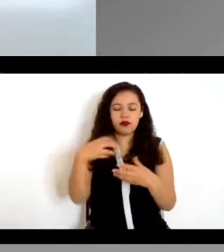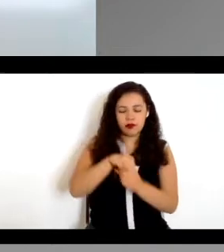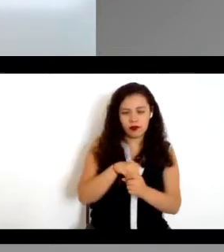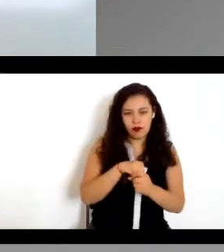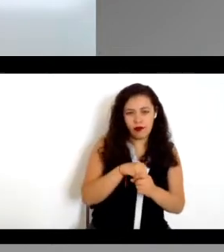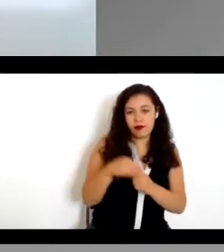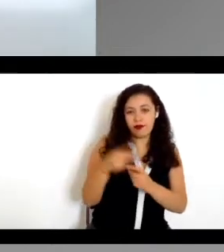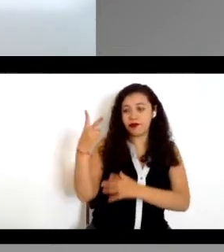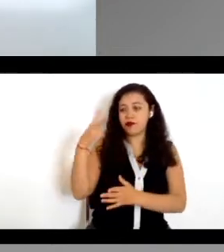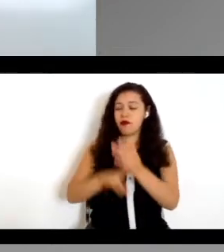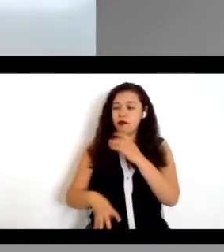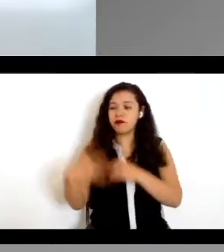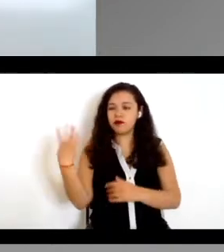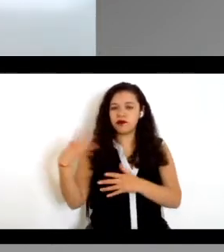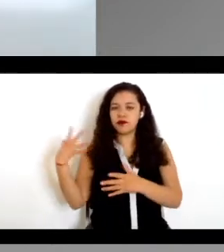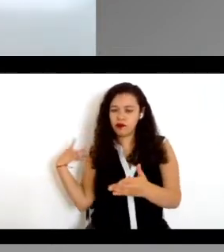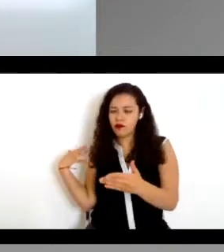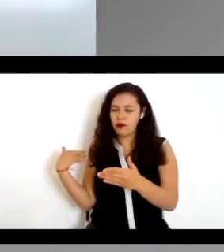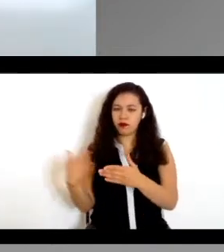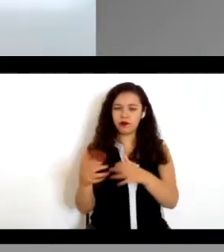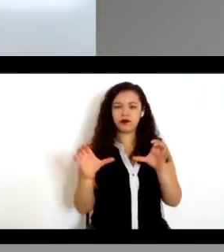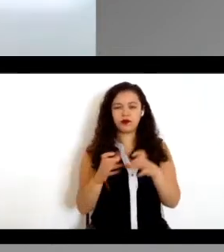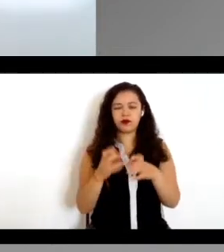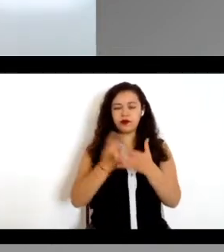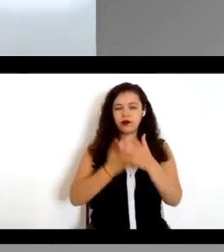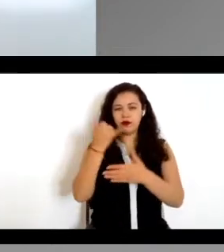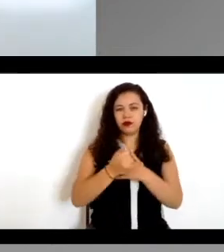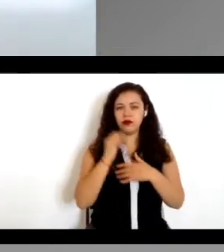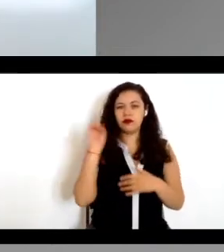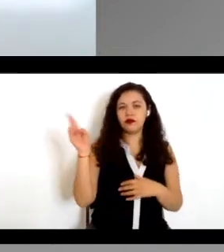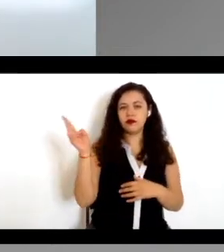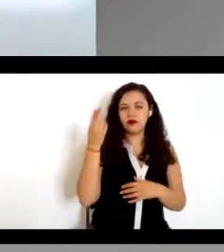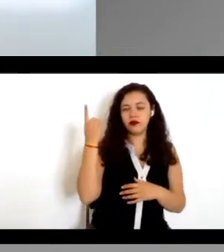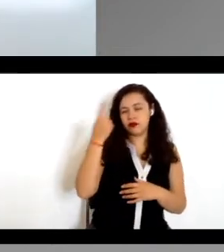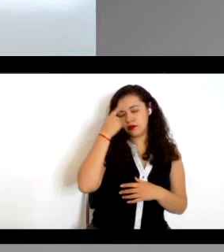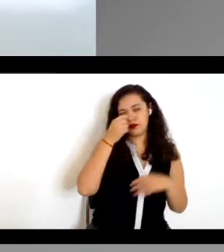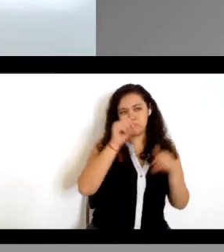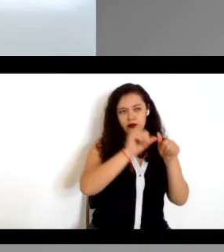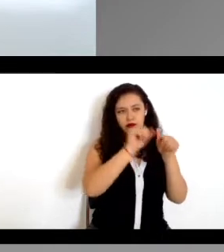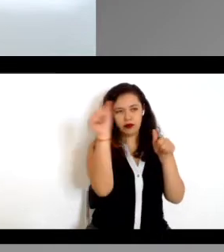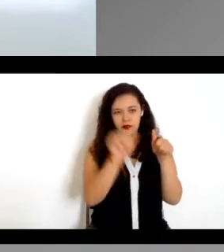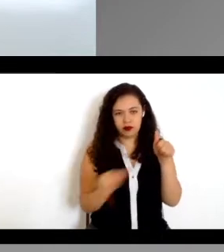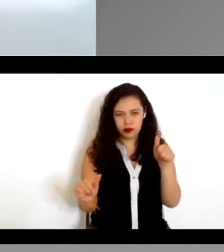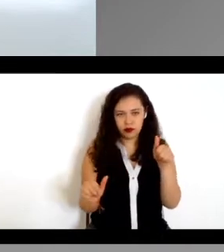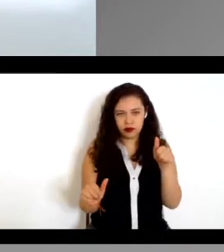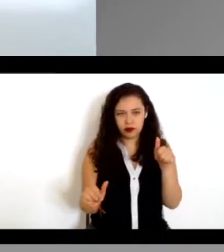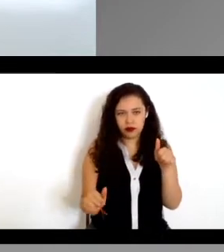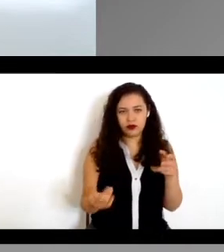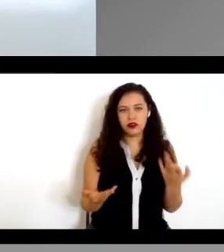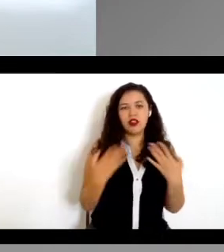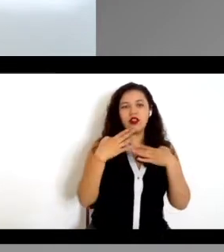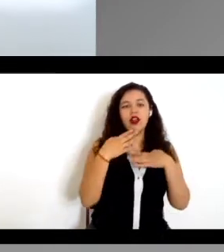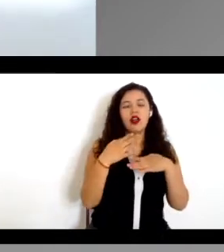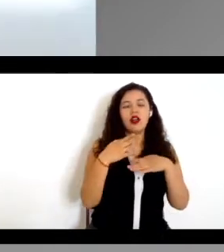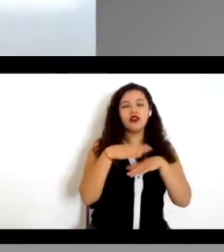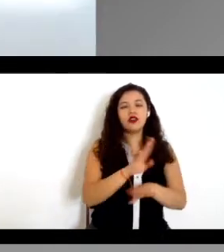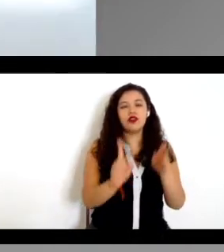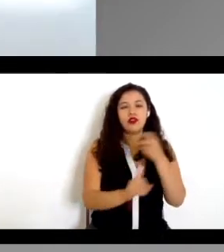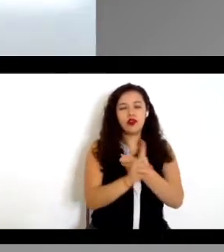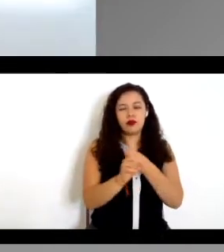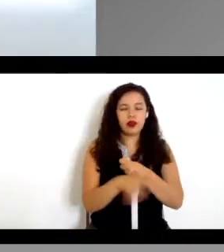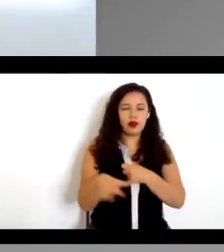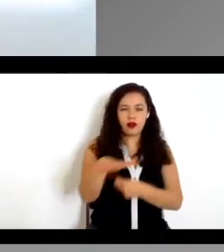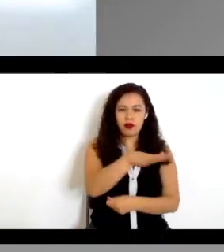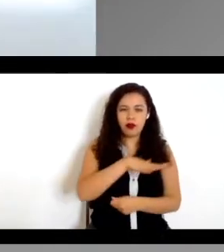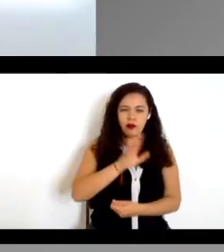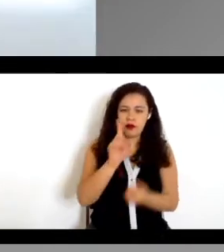como un proyecto universitario abocado a trabajar desde el ámbito artístico sobre la problemática que afecta a este amplio